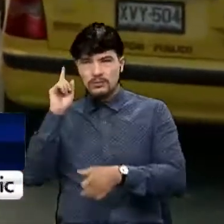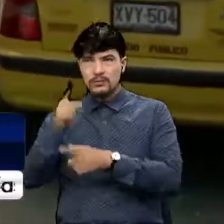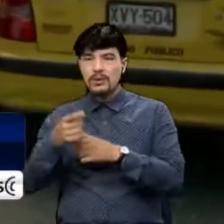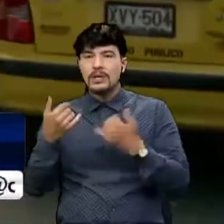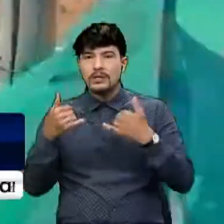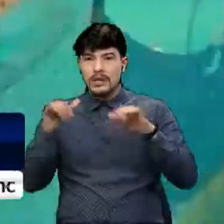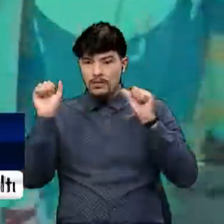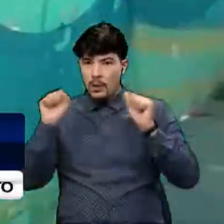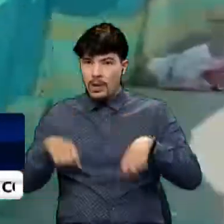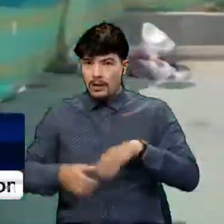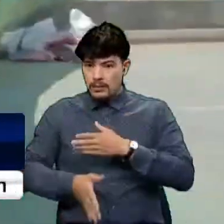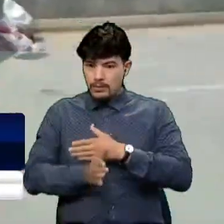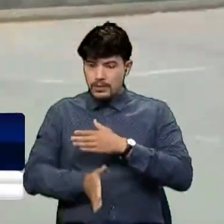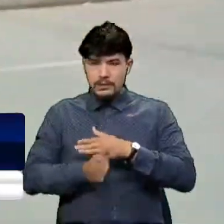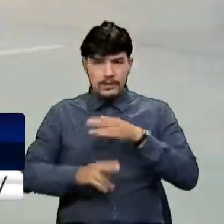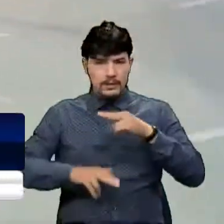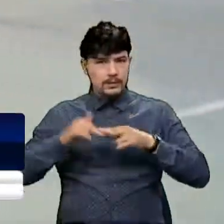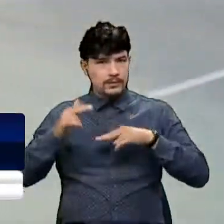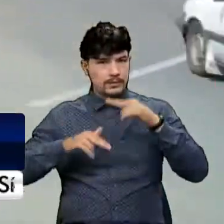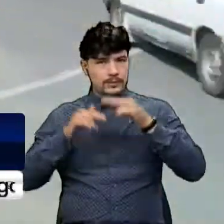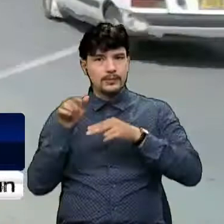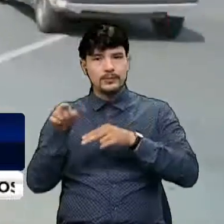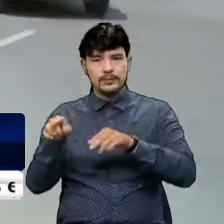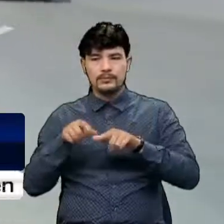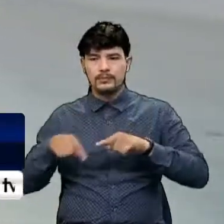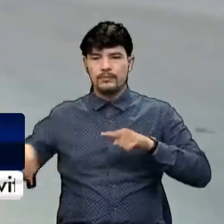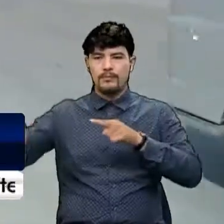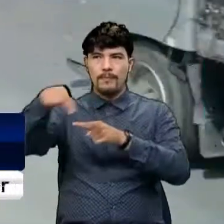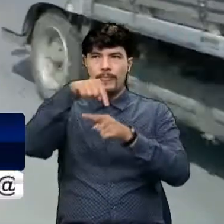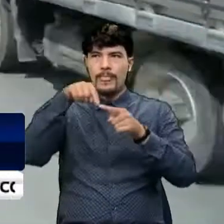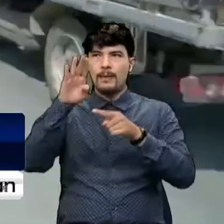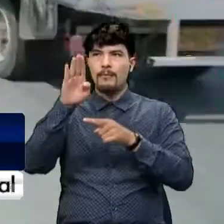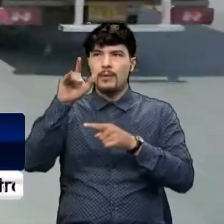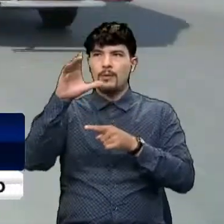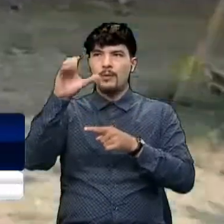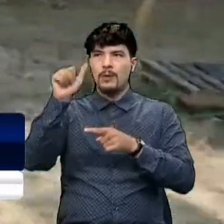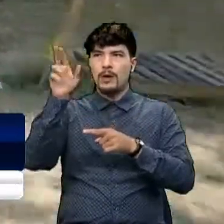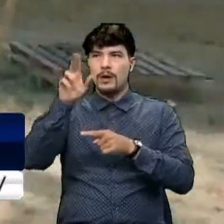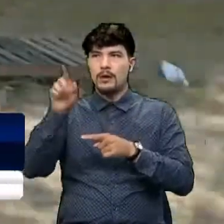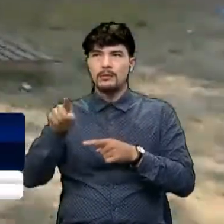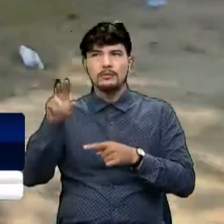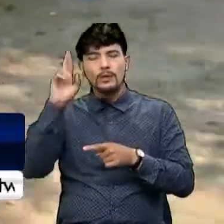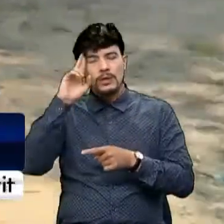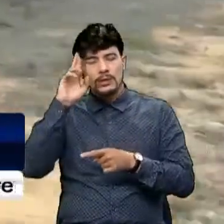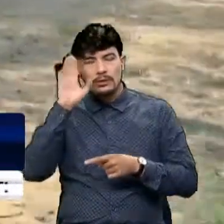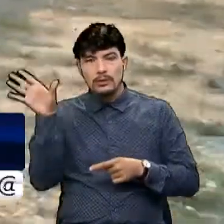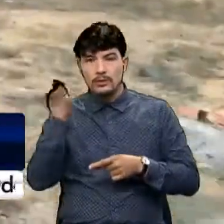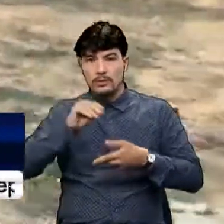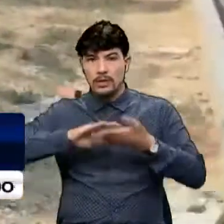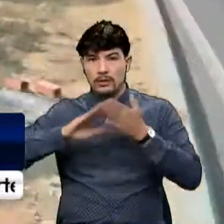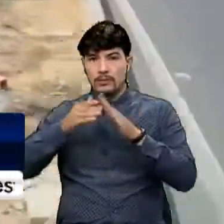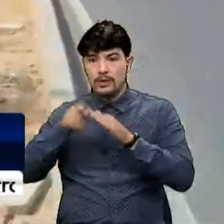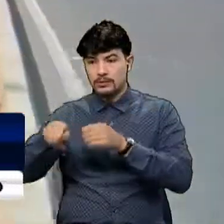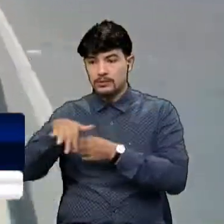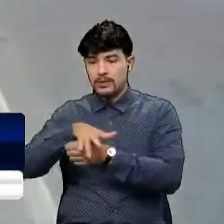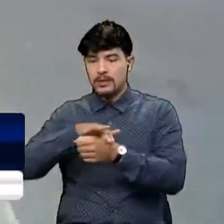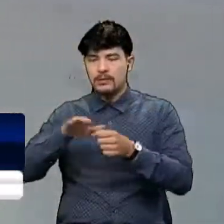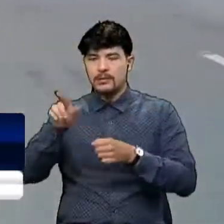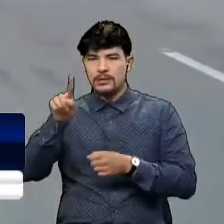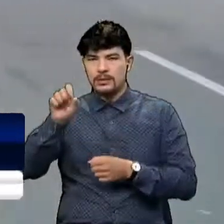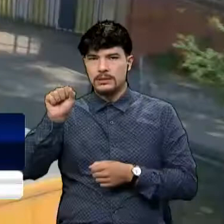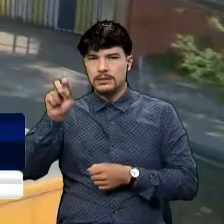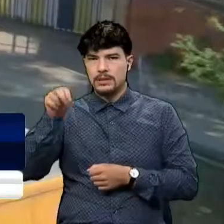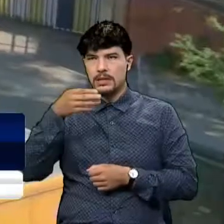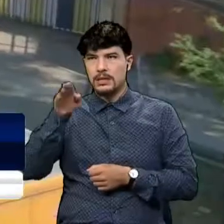verde para continuar con estas obras decisión que celebran los habitantes de essen alonso aunque se tenga que